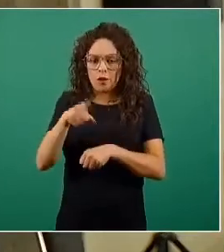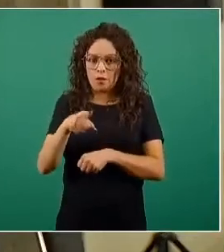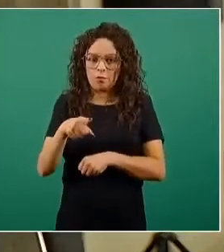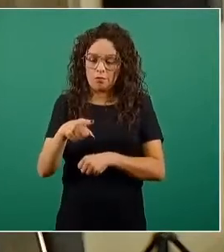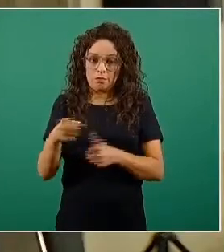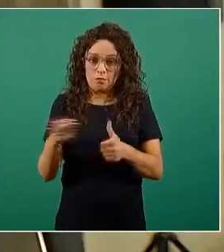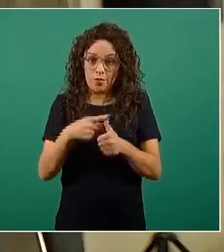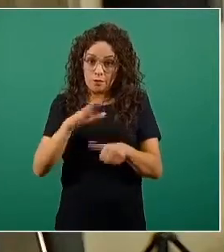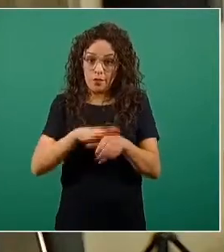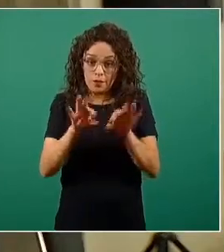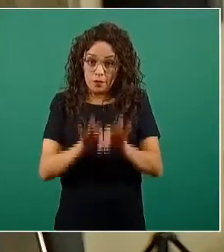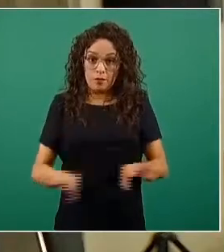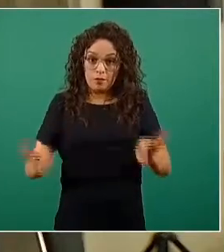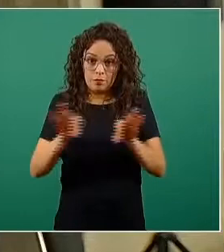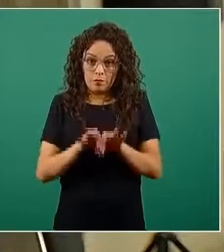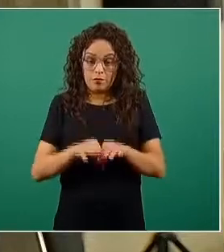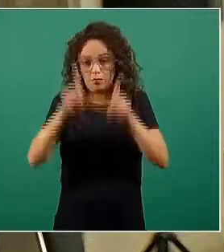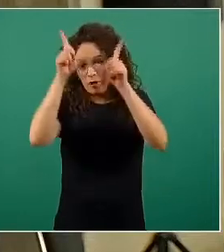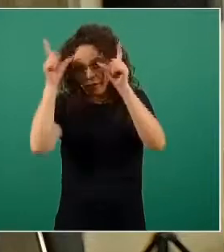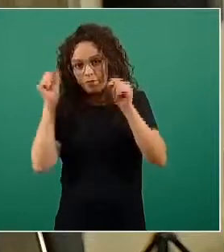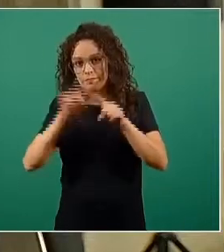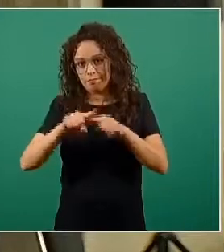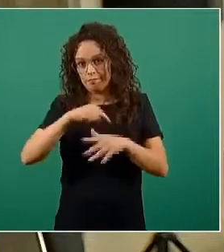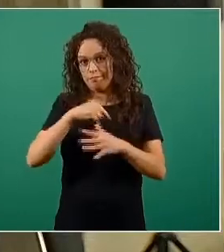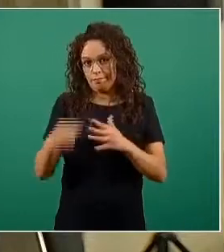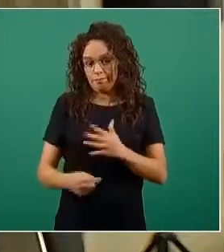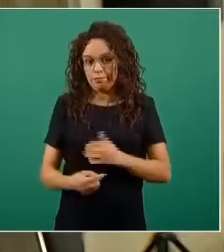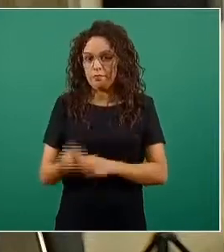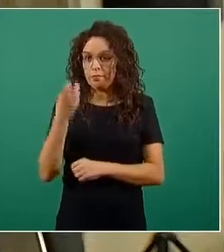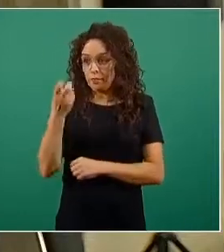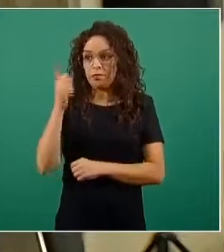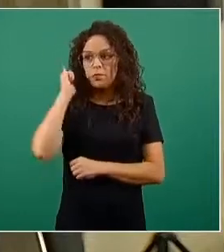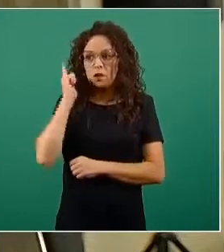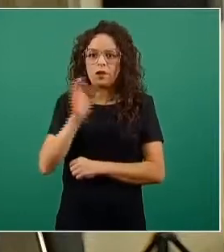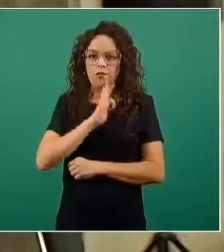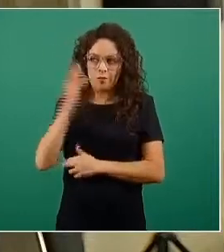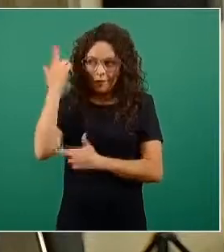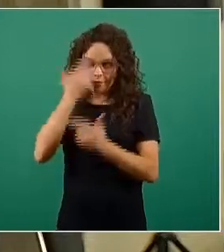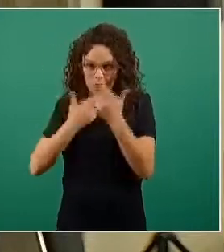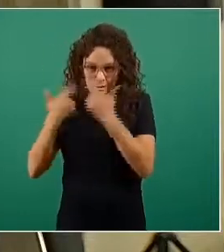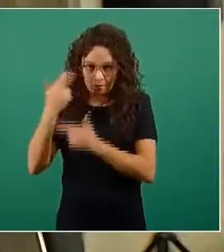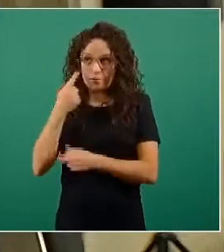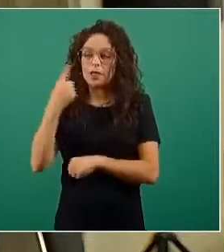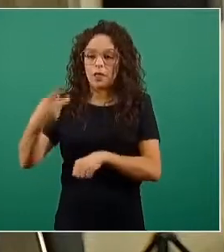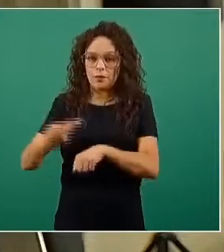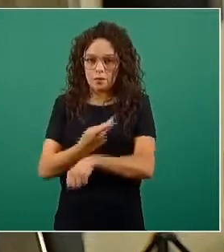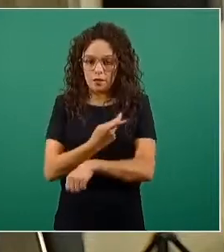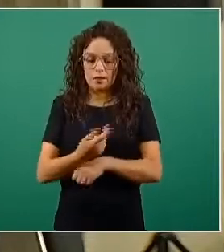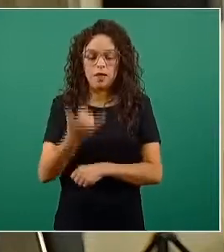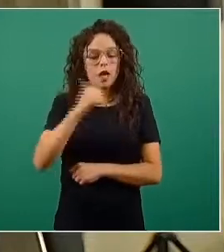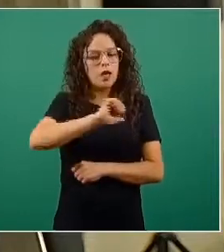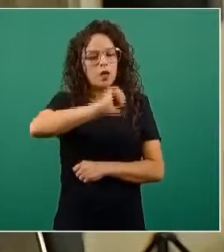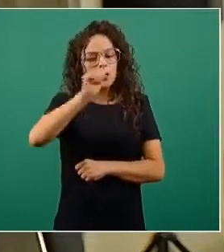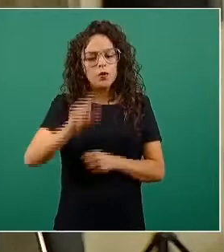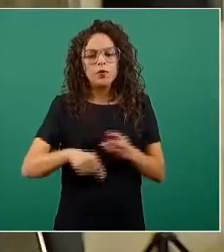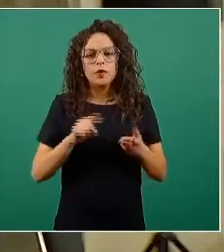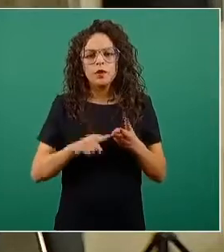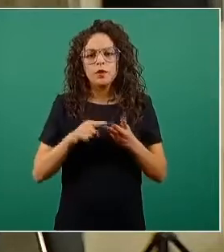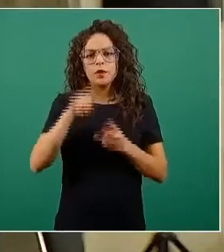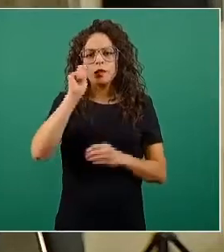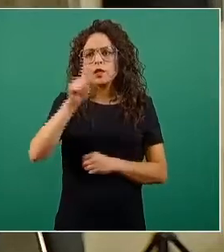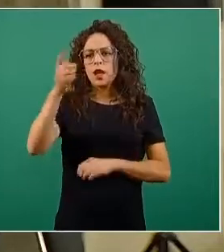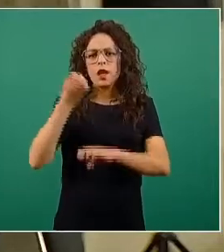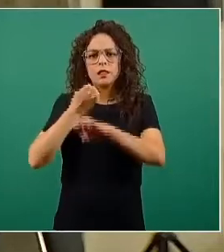pudiéramos puntualizar algo ahí. Uh-huh. Por otro lado, también del estado de Michoacán nos